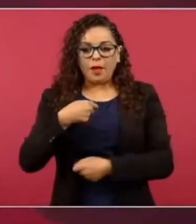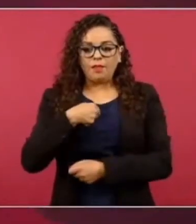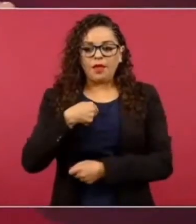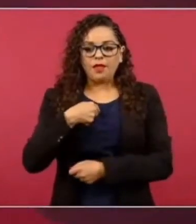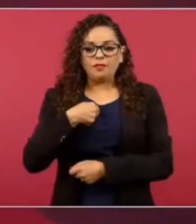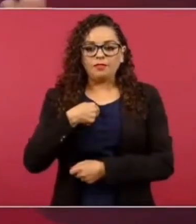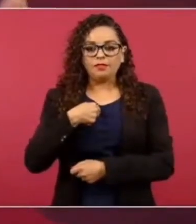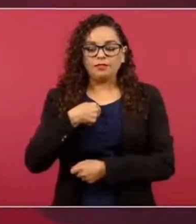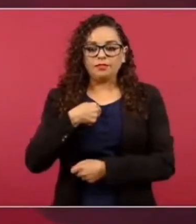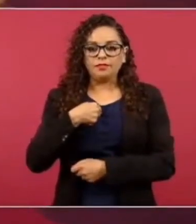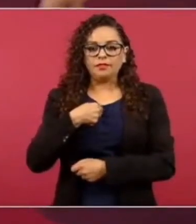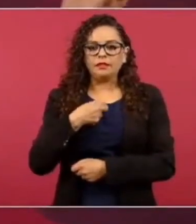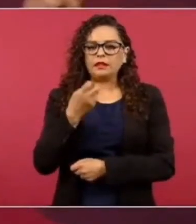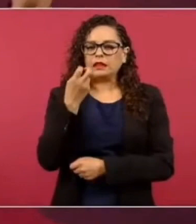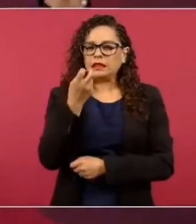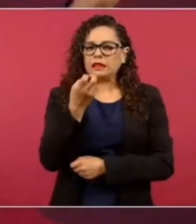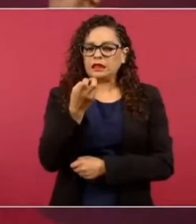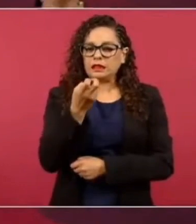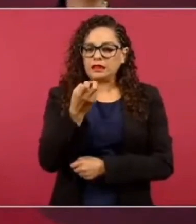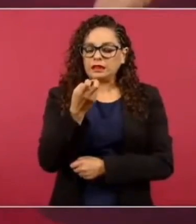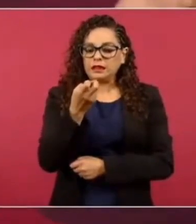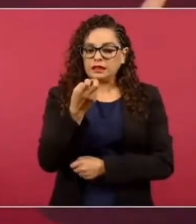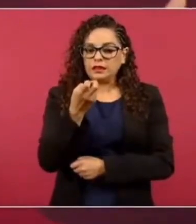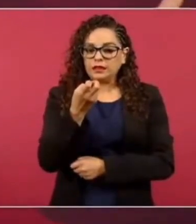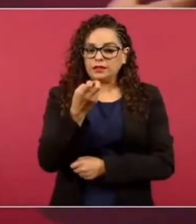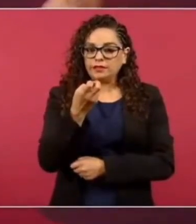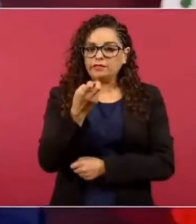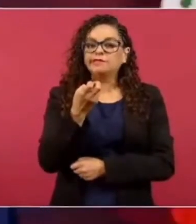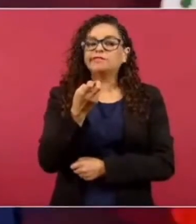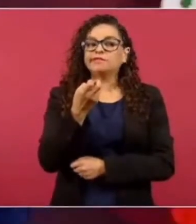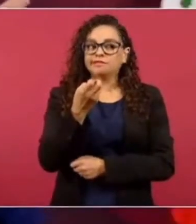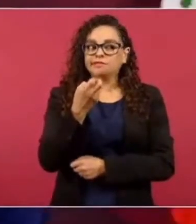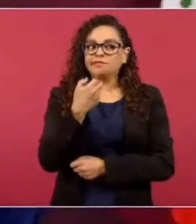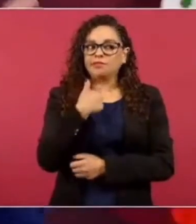Y me sirvió, le pedí a un especialista